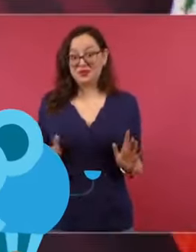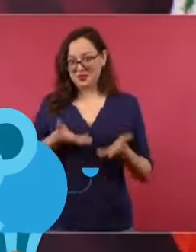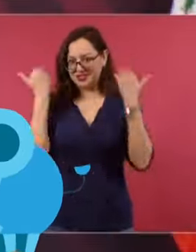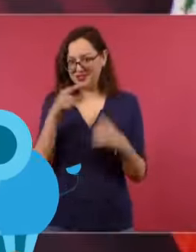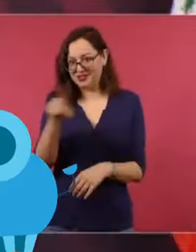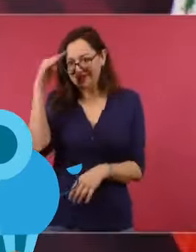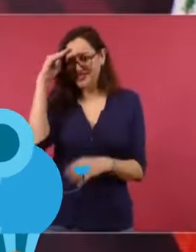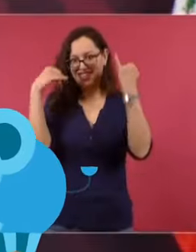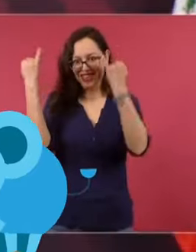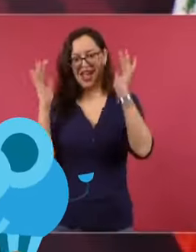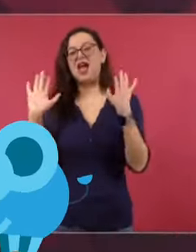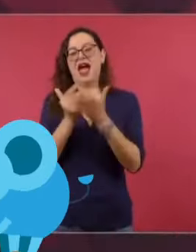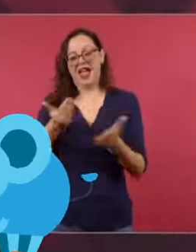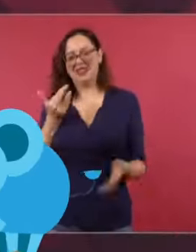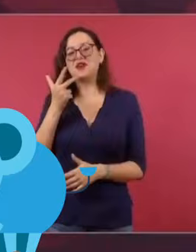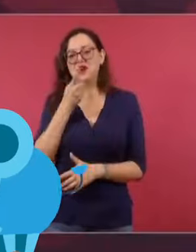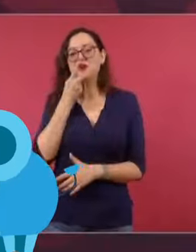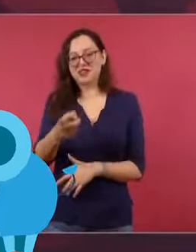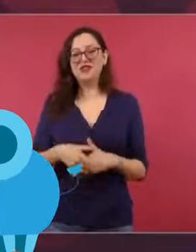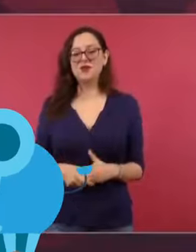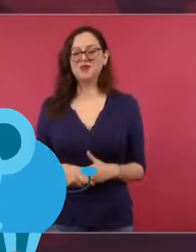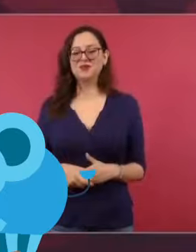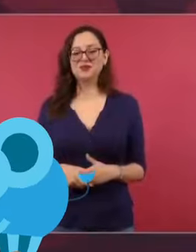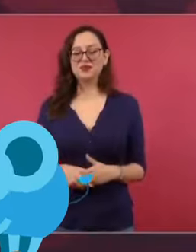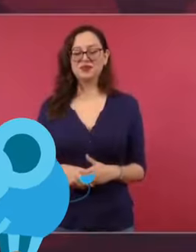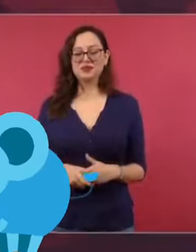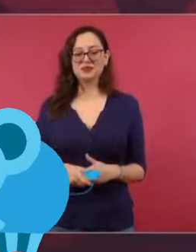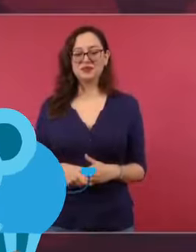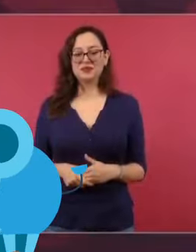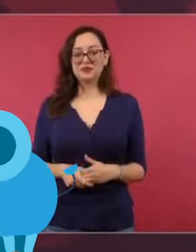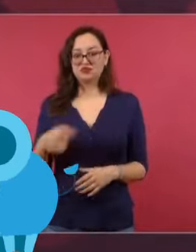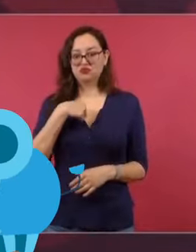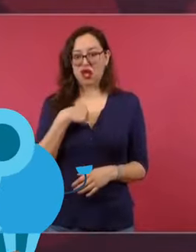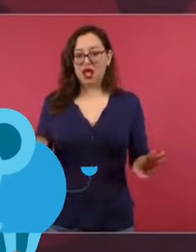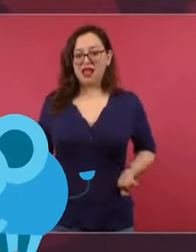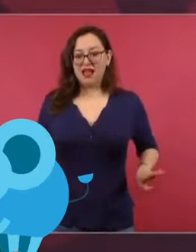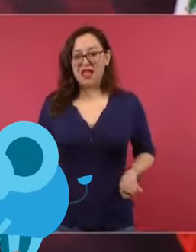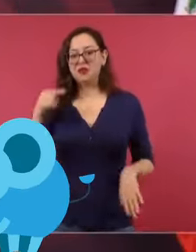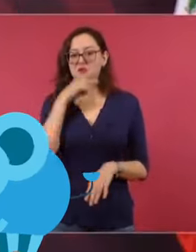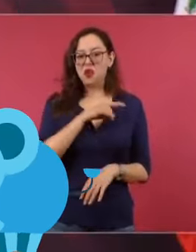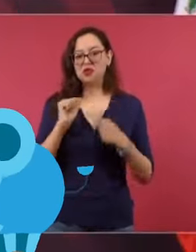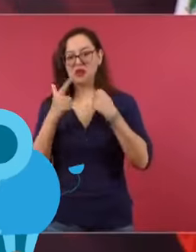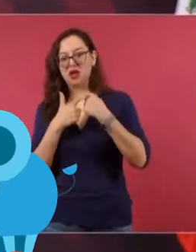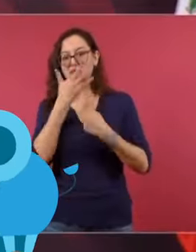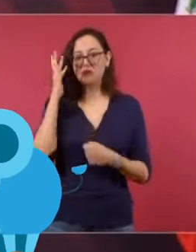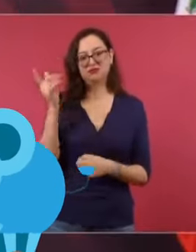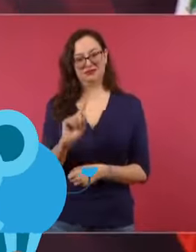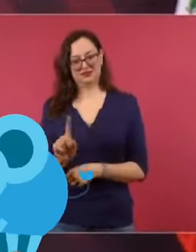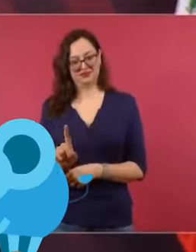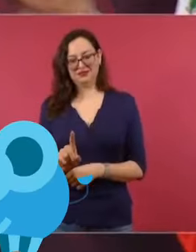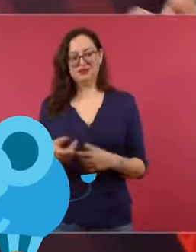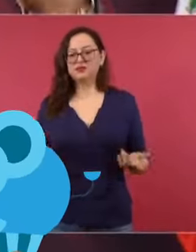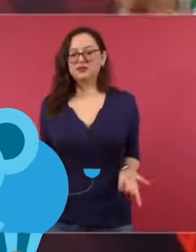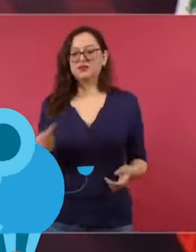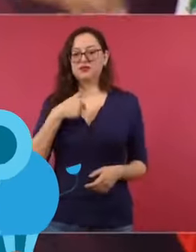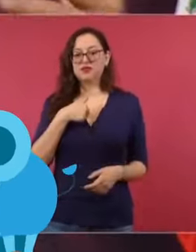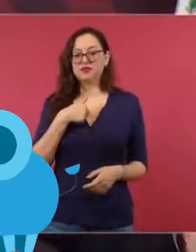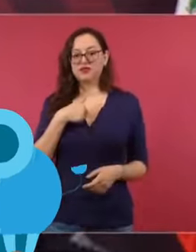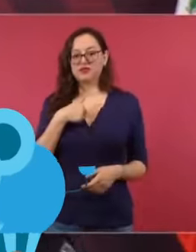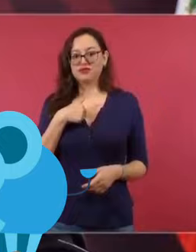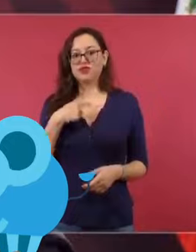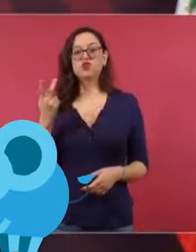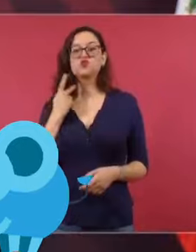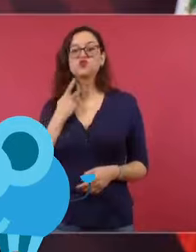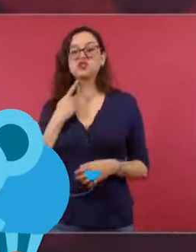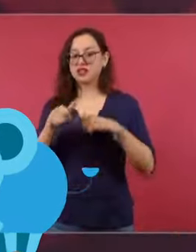pensando o que vayan a creer que soy hipócrita, ¿no? Y tengo un doble discurso y voy a seguir actuando en la política.